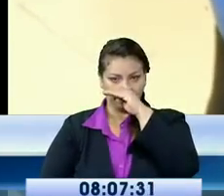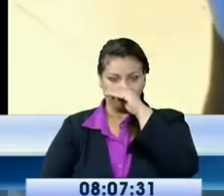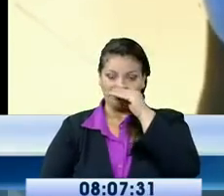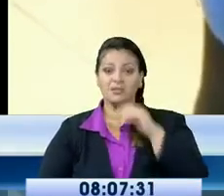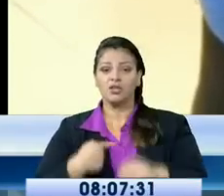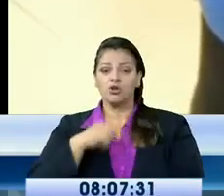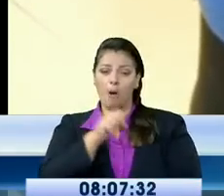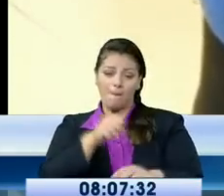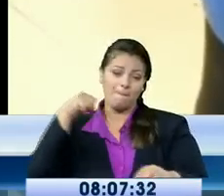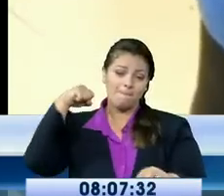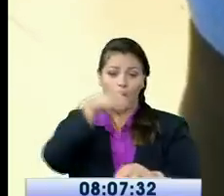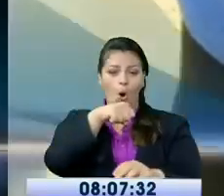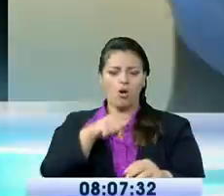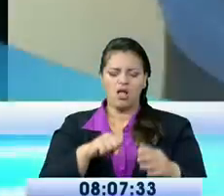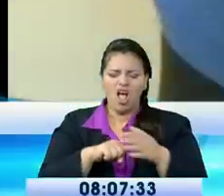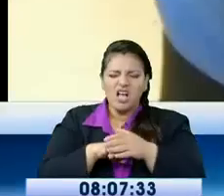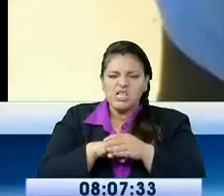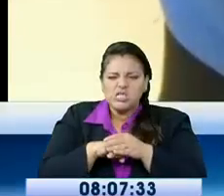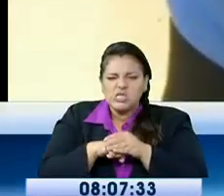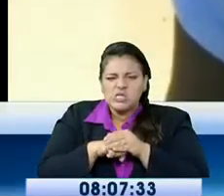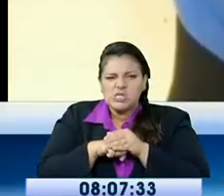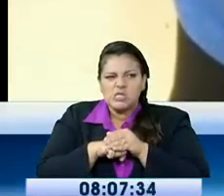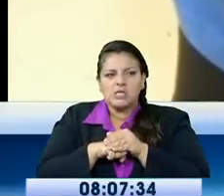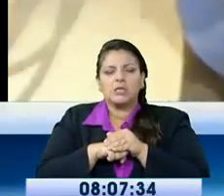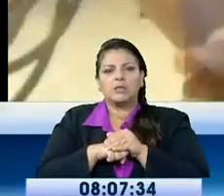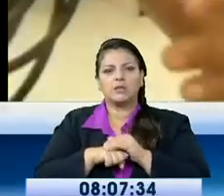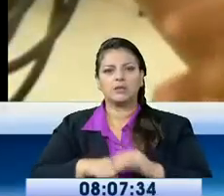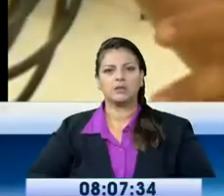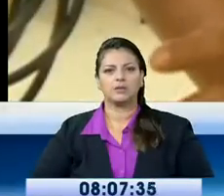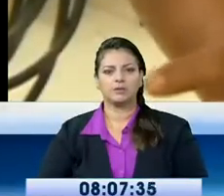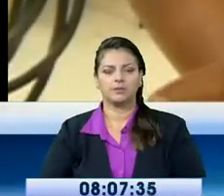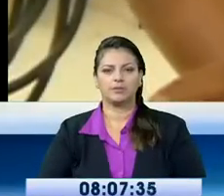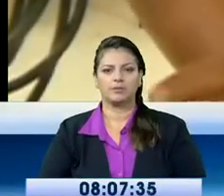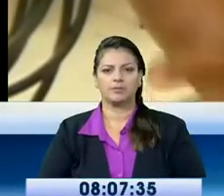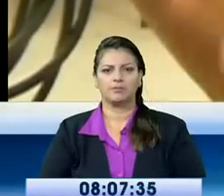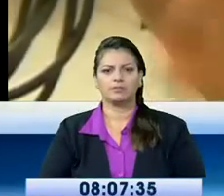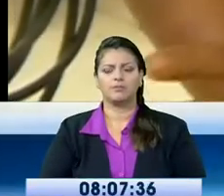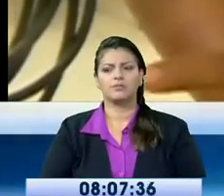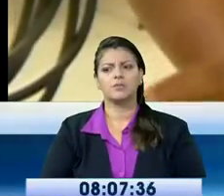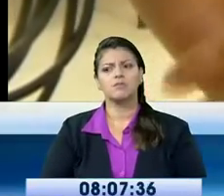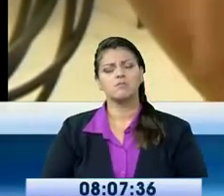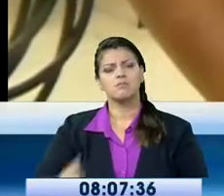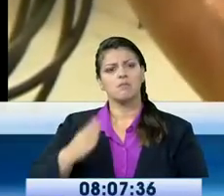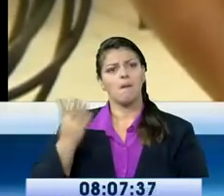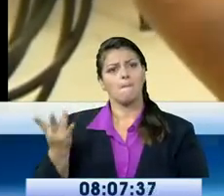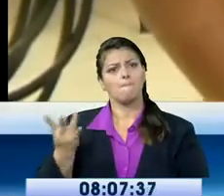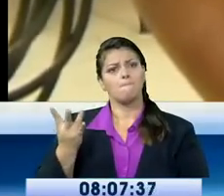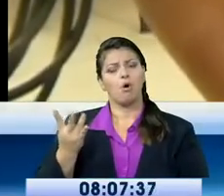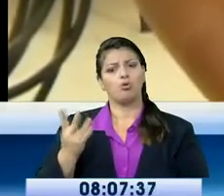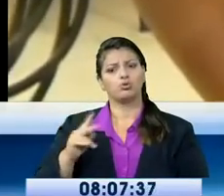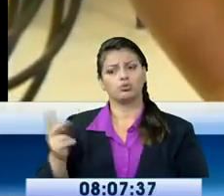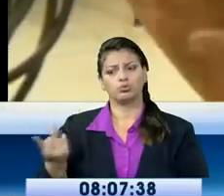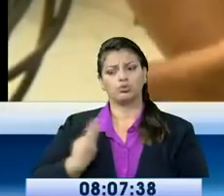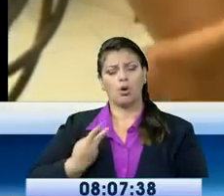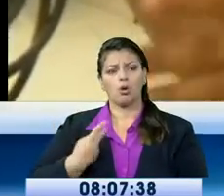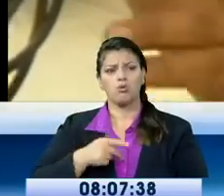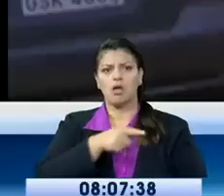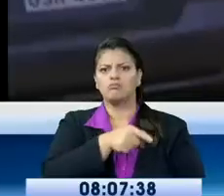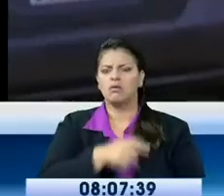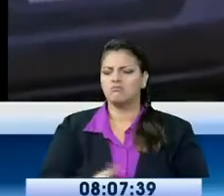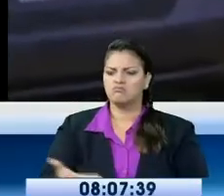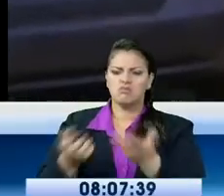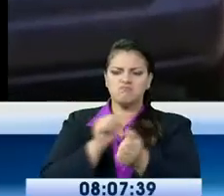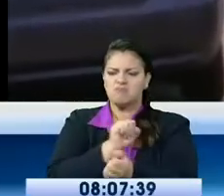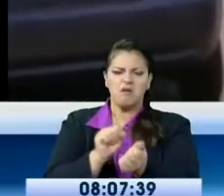di al señor que está cogido. La idea de ellos era de coger a mí y a mi esposo, amarrarlo.